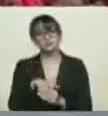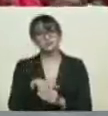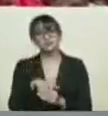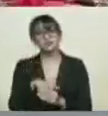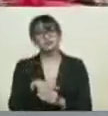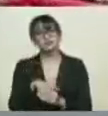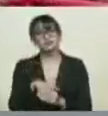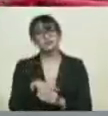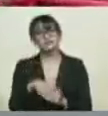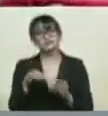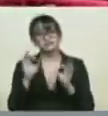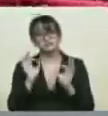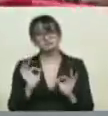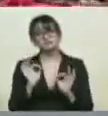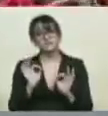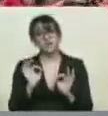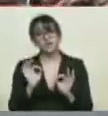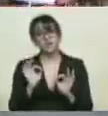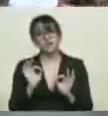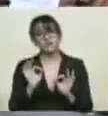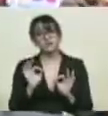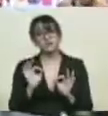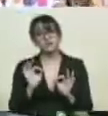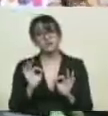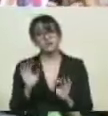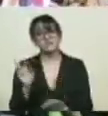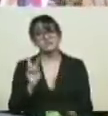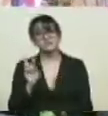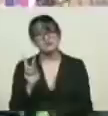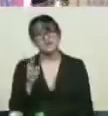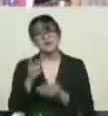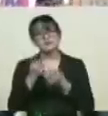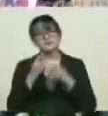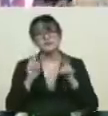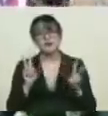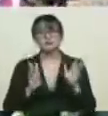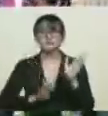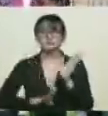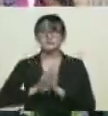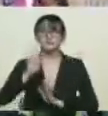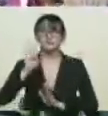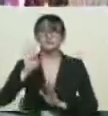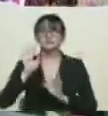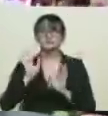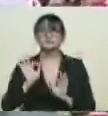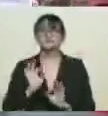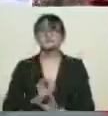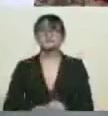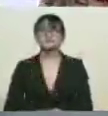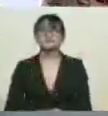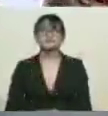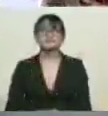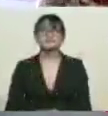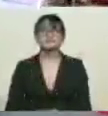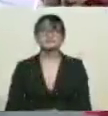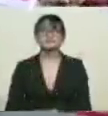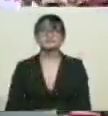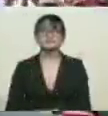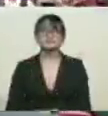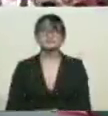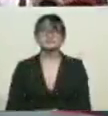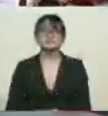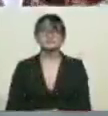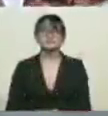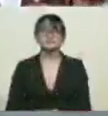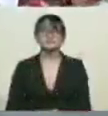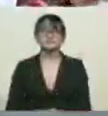estás sellando el destino de Venezuela por la paz, la prosperidad. Y te pido más,